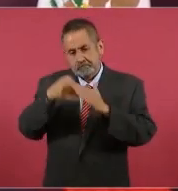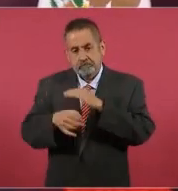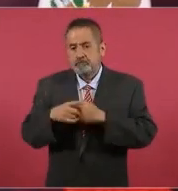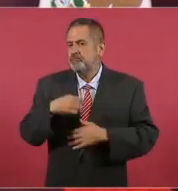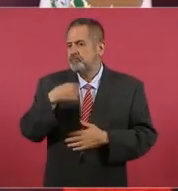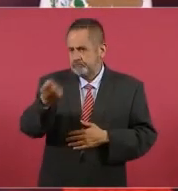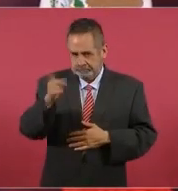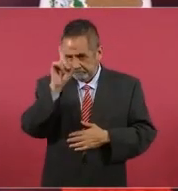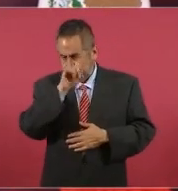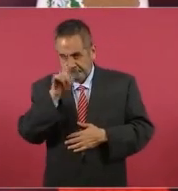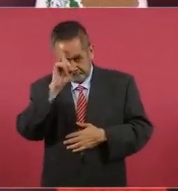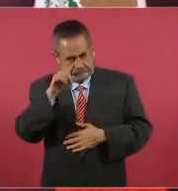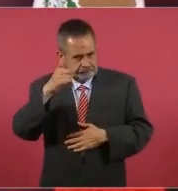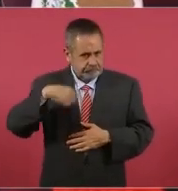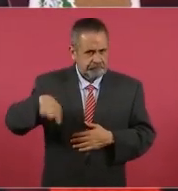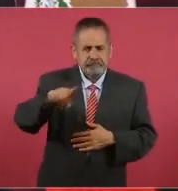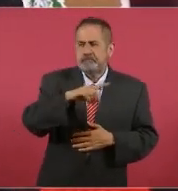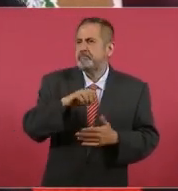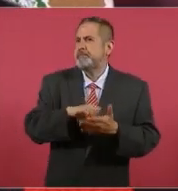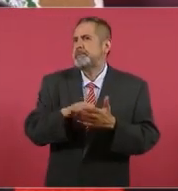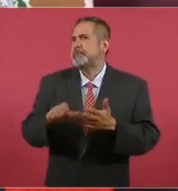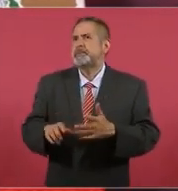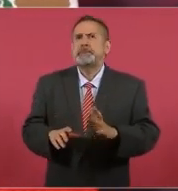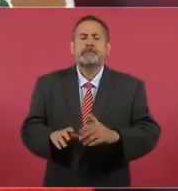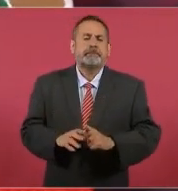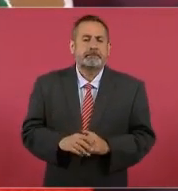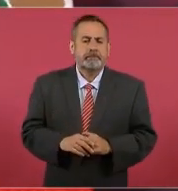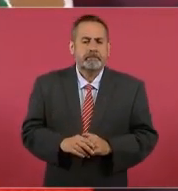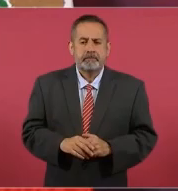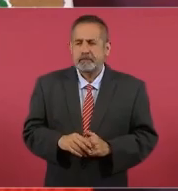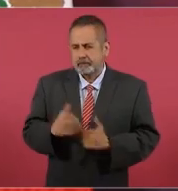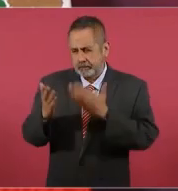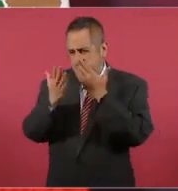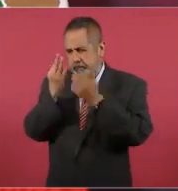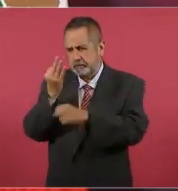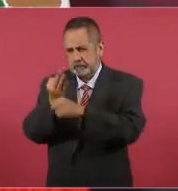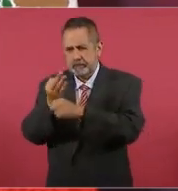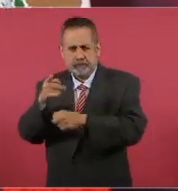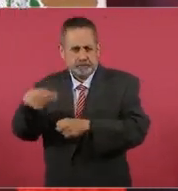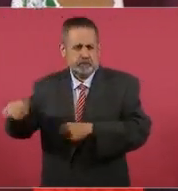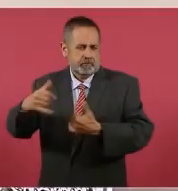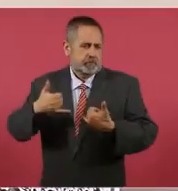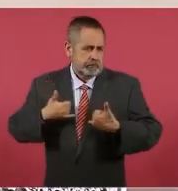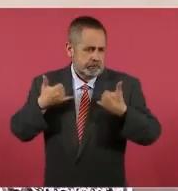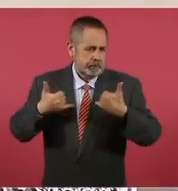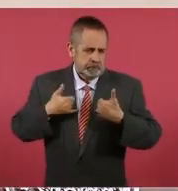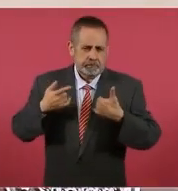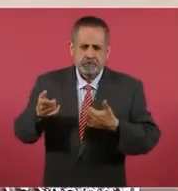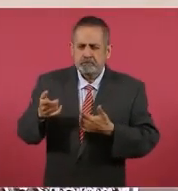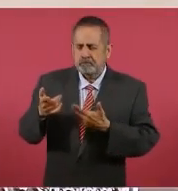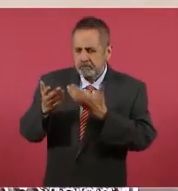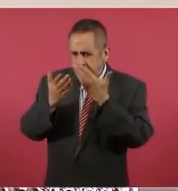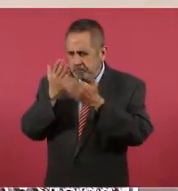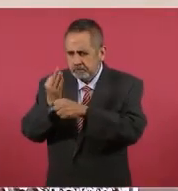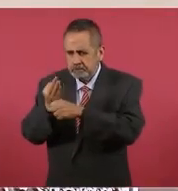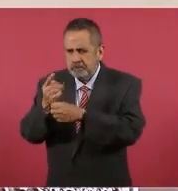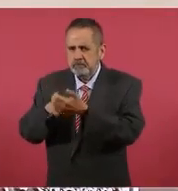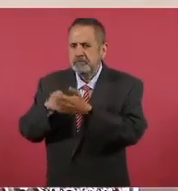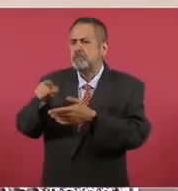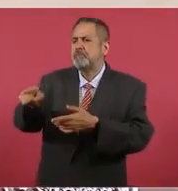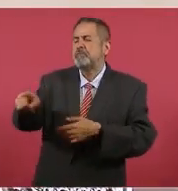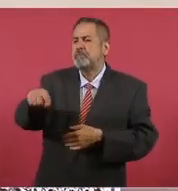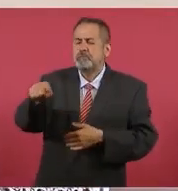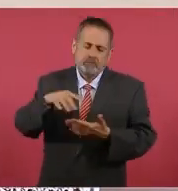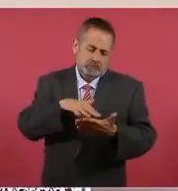Recomendaría yo, por ejemplo, a los estudiantes, a los jóvenes, que entre otros